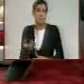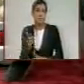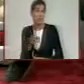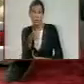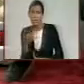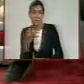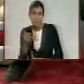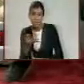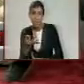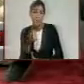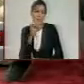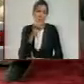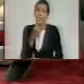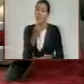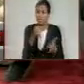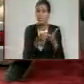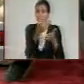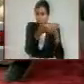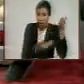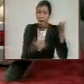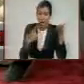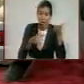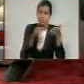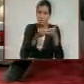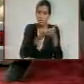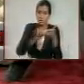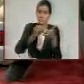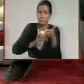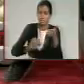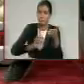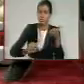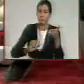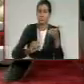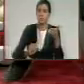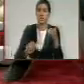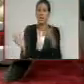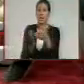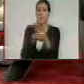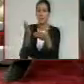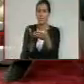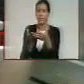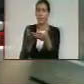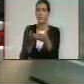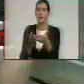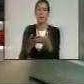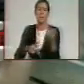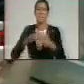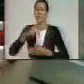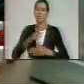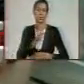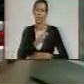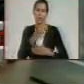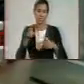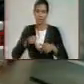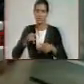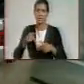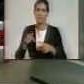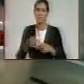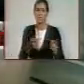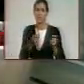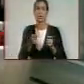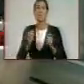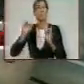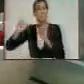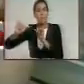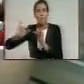mentira. Ellos plantean, aquí está escrito en su programa, este es el libro, pero hay un programa que no lo tengo a la mano aquí, el programa aquel que